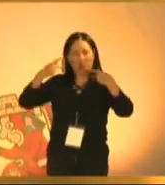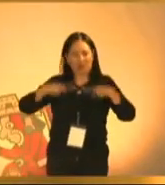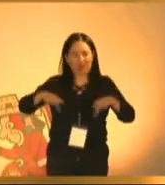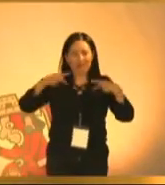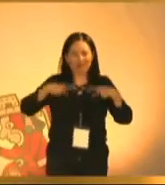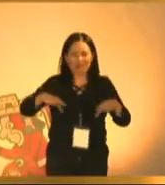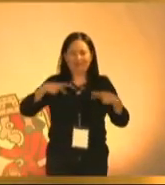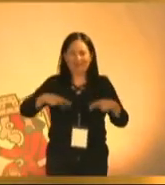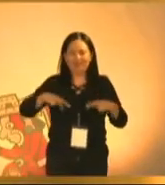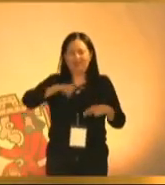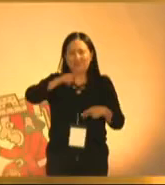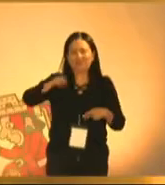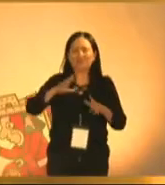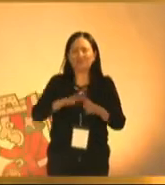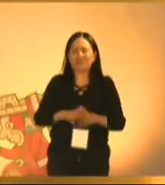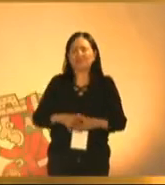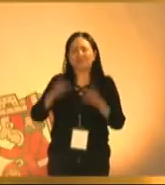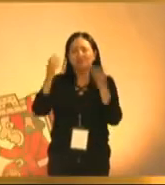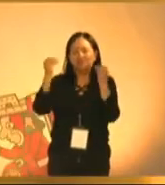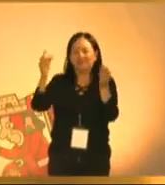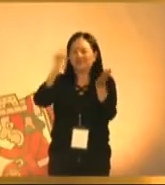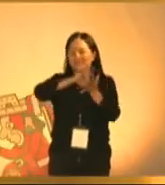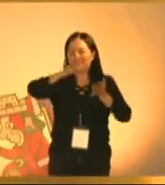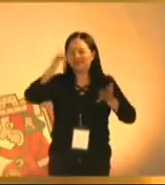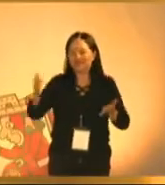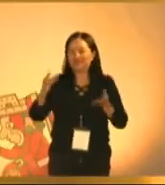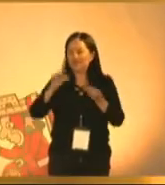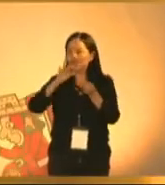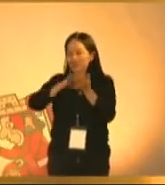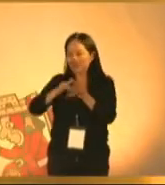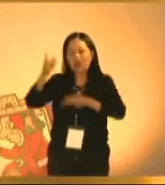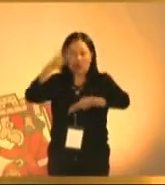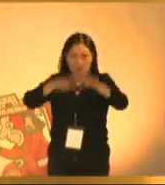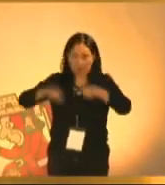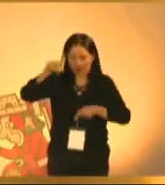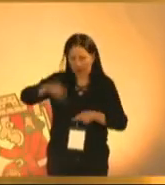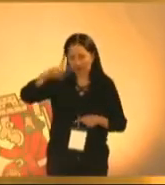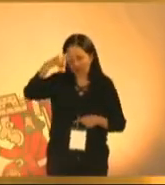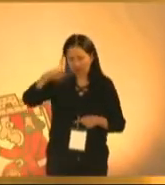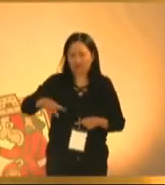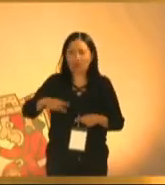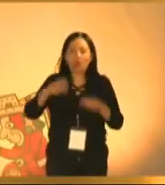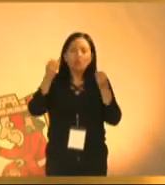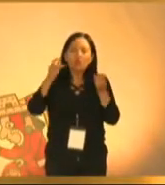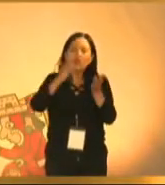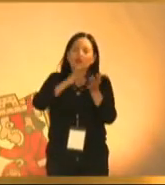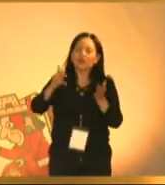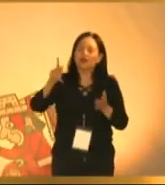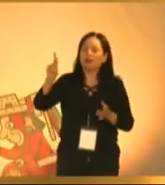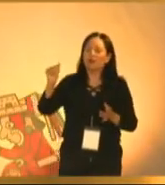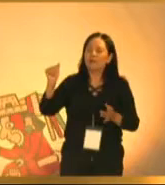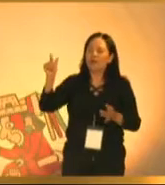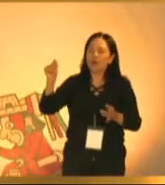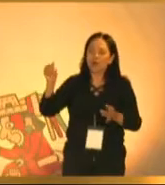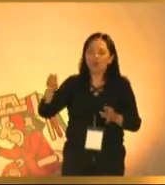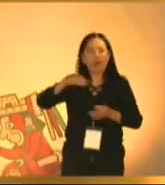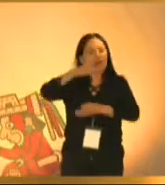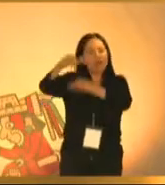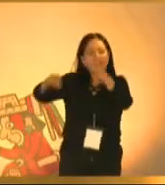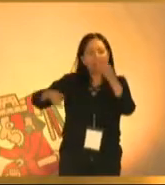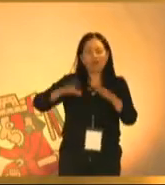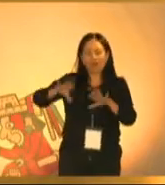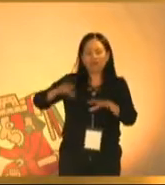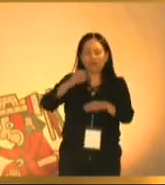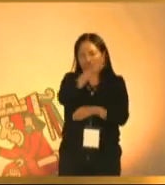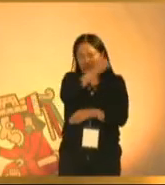para leer en libertad muchas gracias muchas gracias fermín por venir a méxico muchas gracias paloma y el equipo de la brigada por haber montado